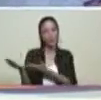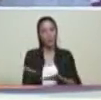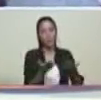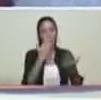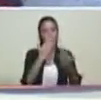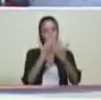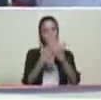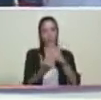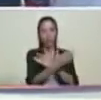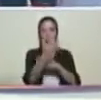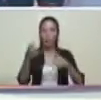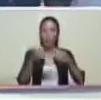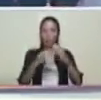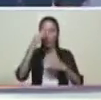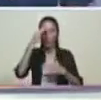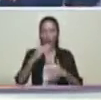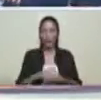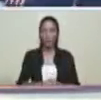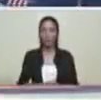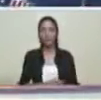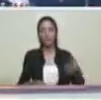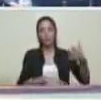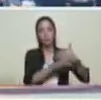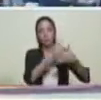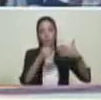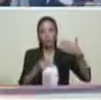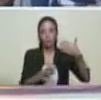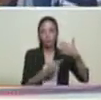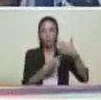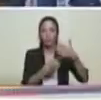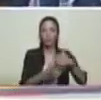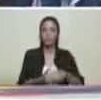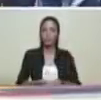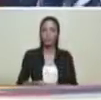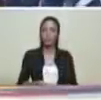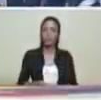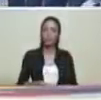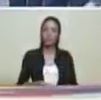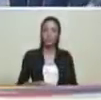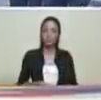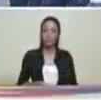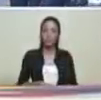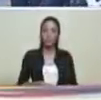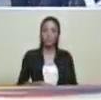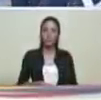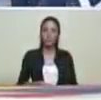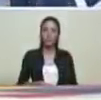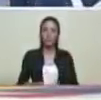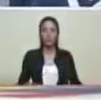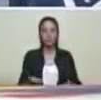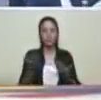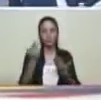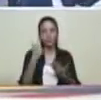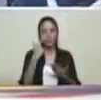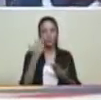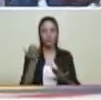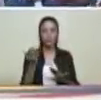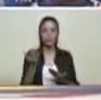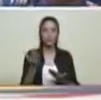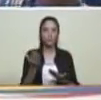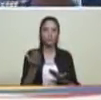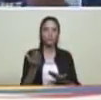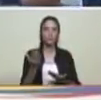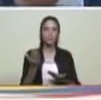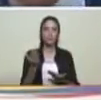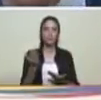yo rechazo comandante estratégico operacional de la fuerza armada nacional bolivariana y el general de brigada dan y ramón ferrer sandrea